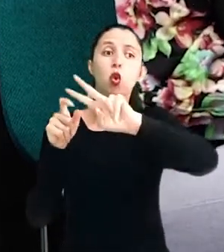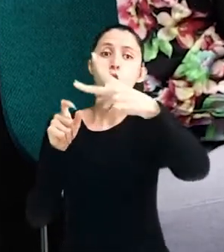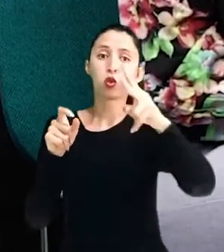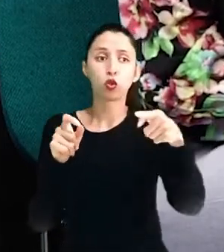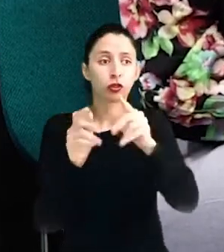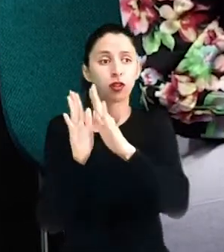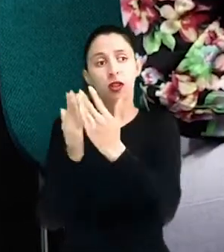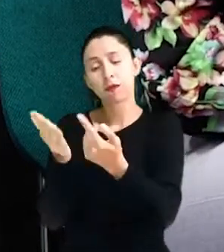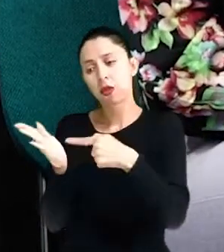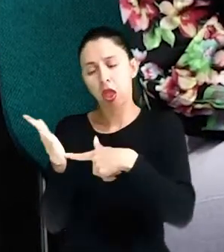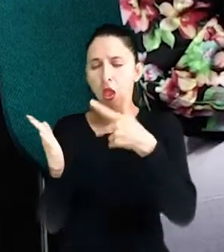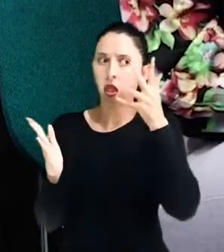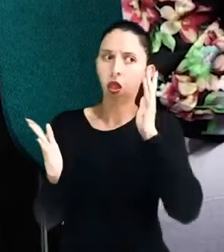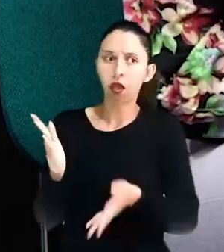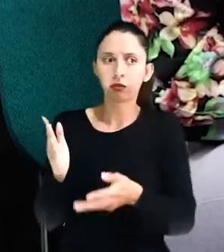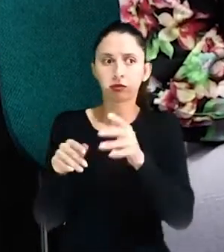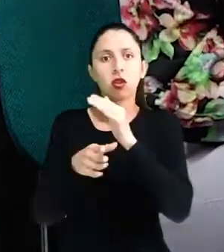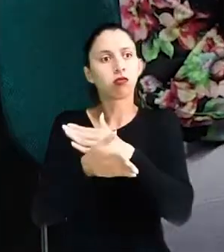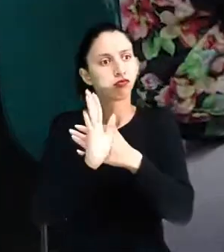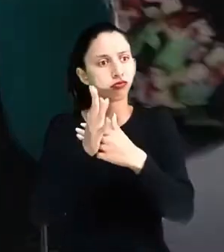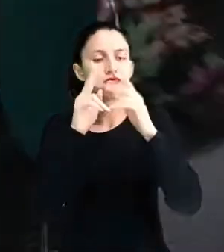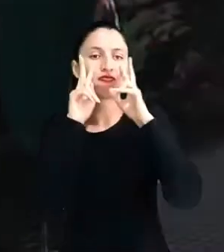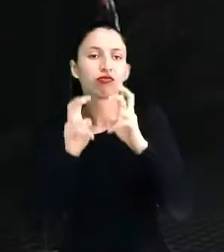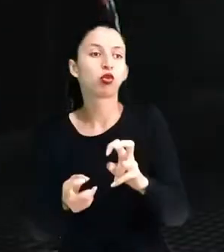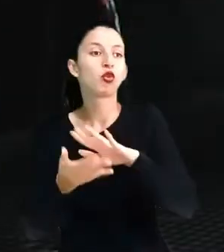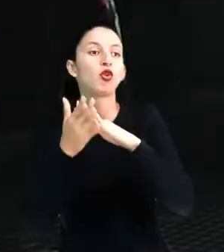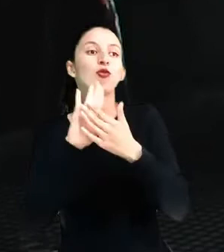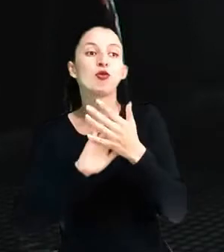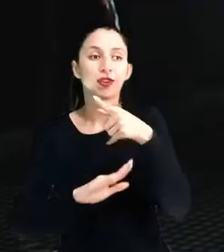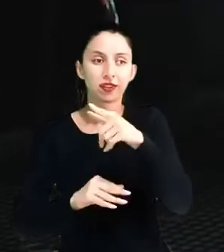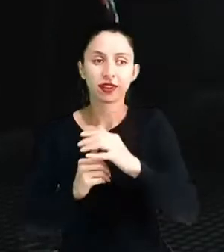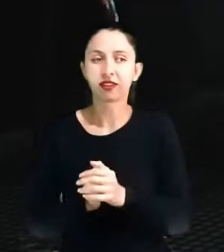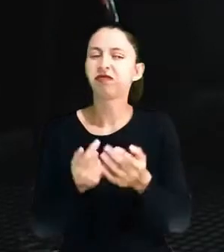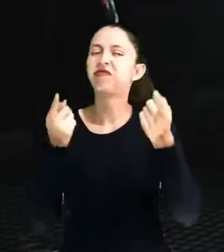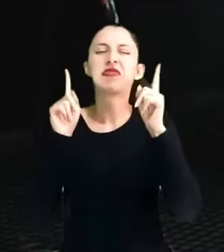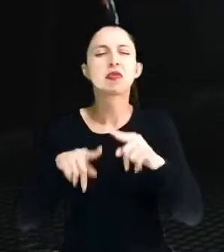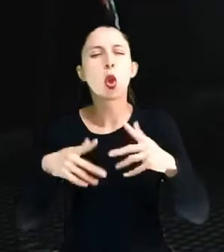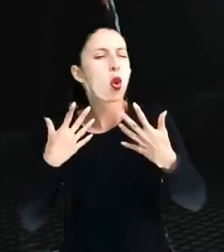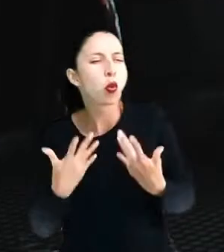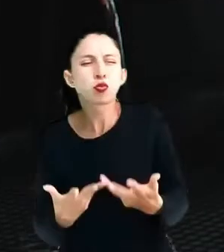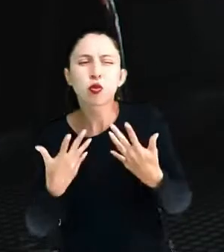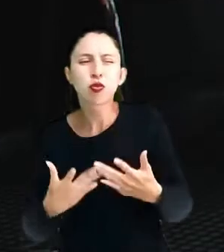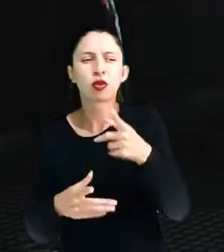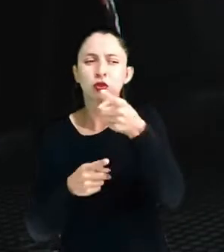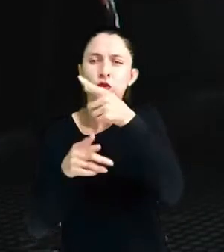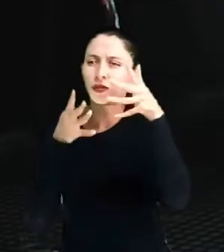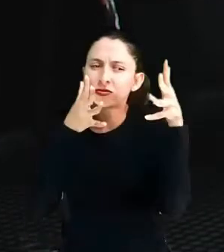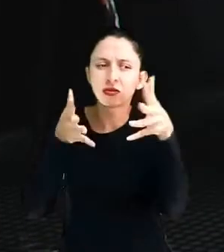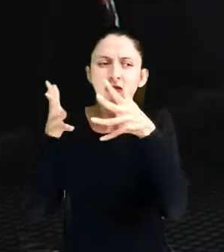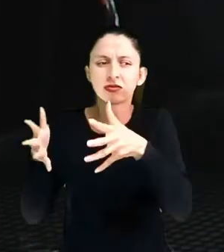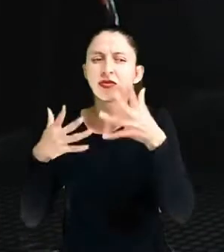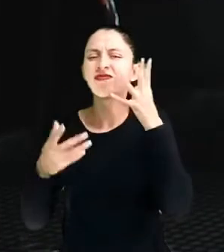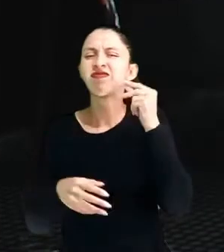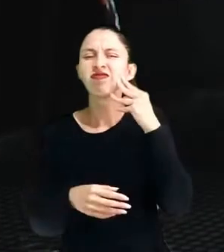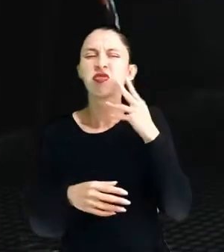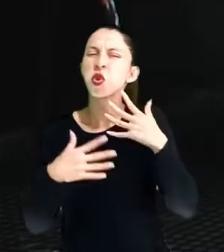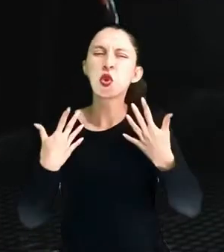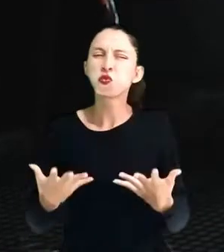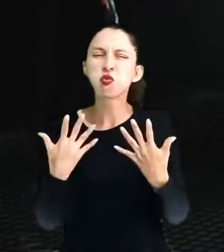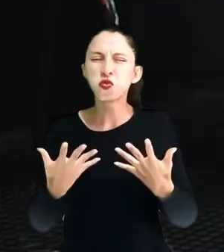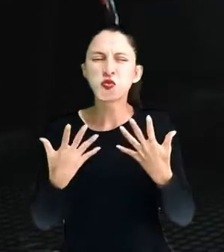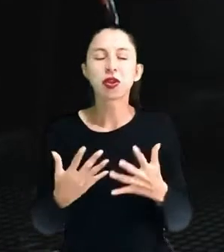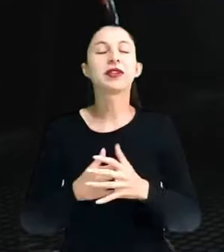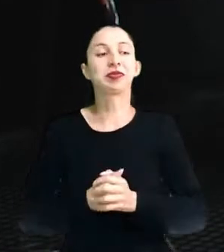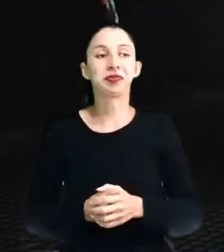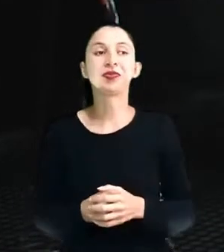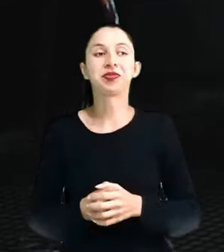seguir haciendo investigación desde la comunidad. ¿Cómo también ha sido el transmitir todo ese tipo de experiencias desde estos productos, desde